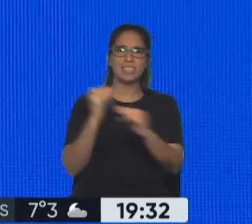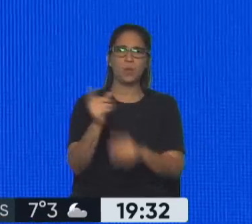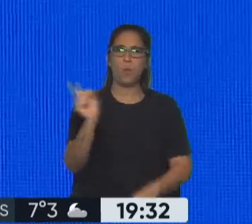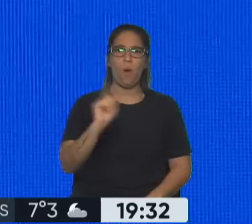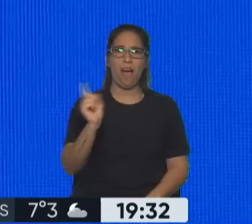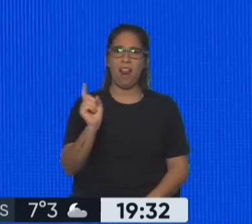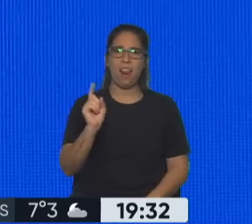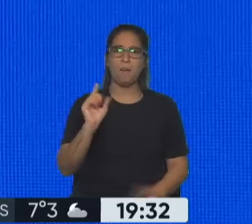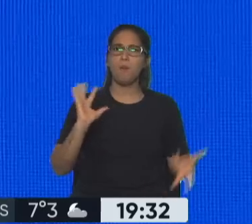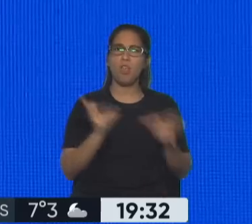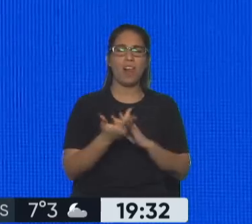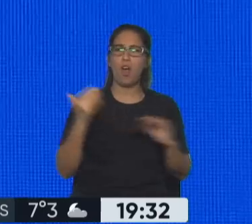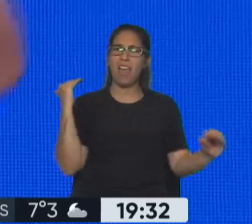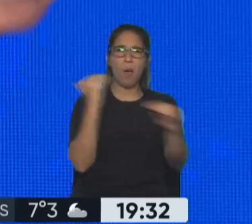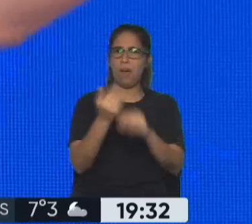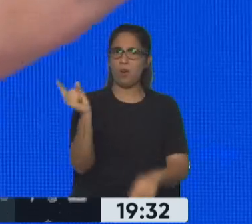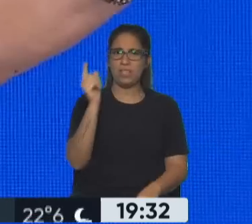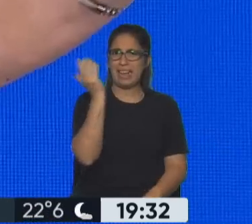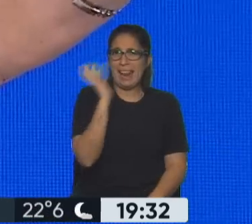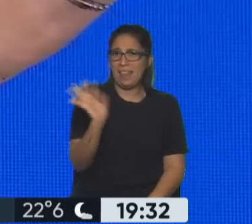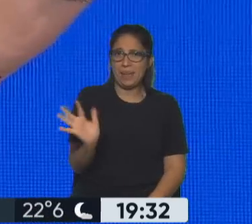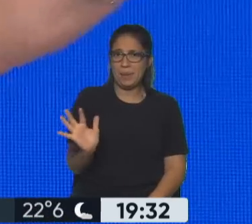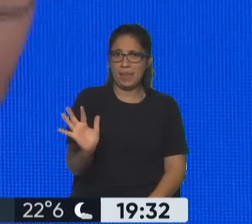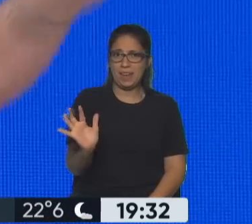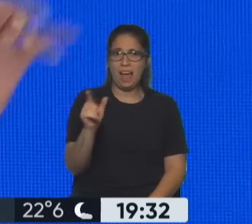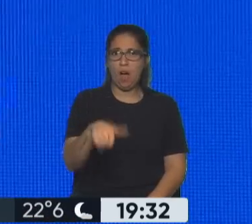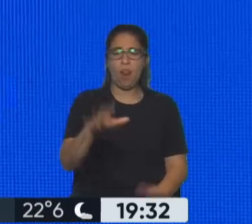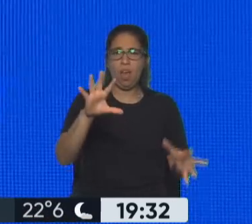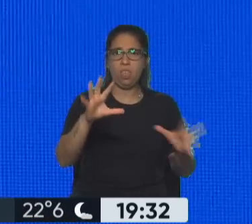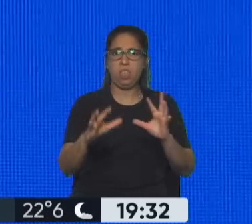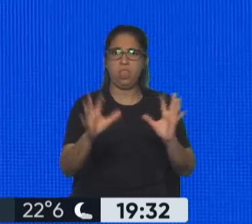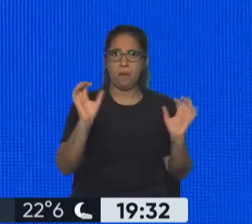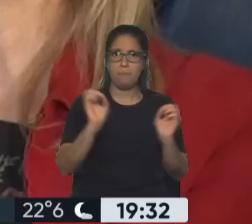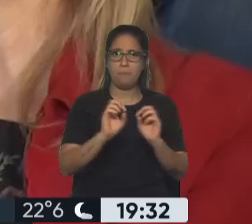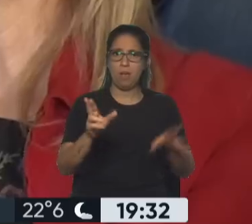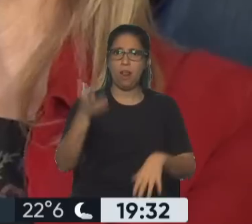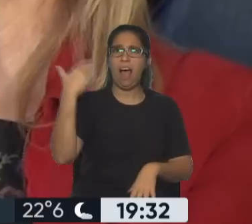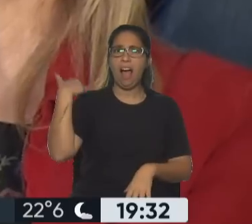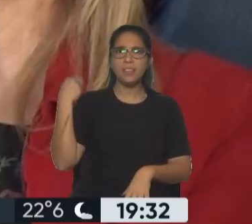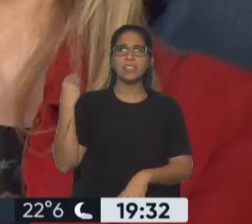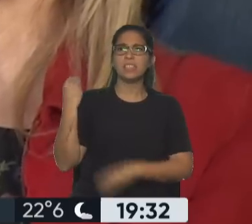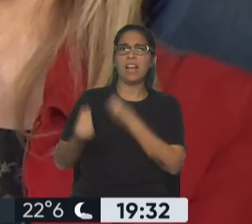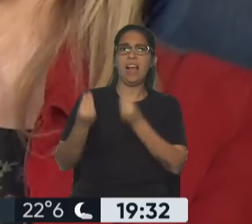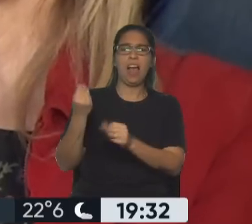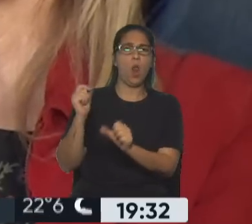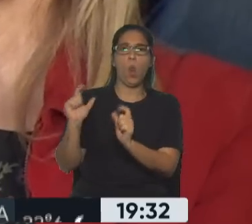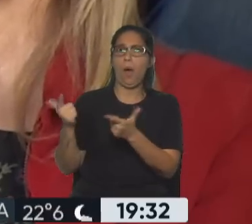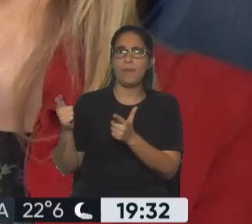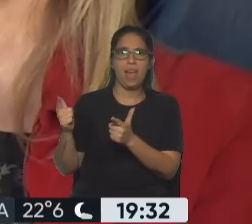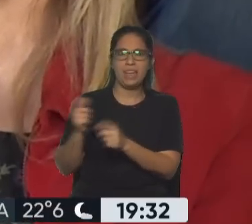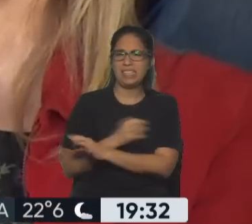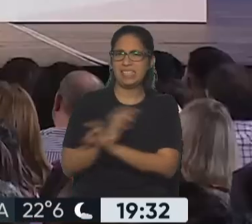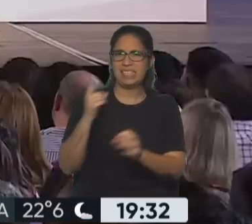El modelo no es el mismo, no tiene absolutamente nada que ver con aquel modelo que generaba desocupación,